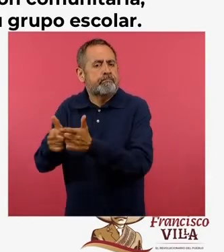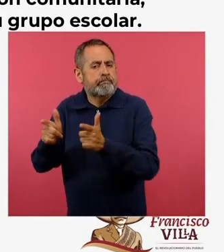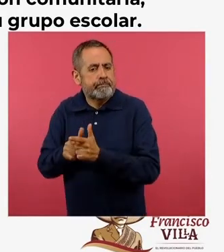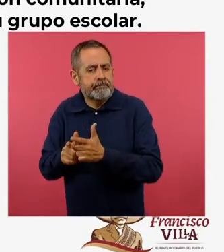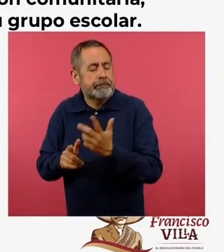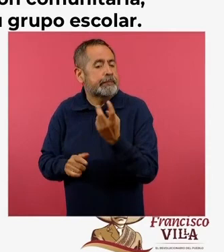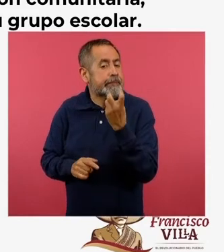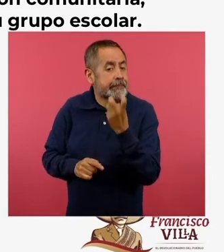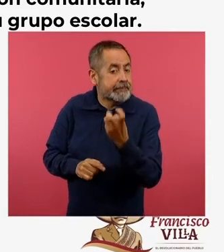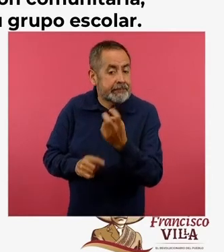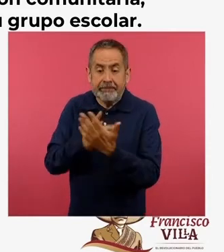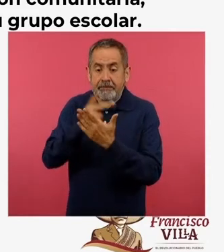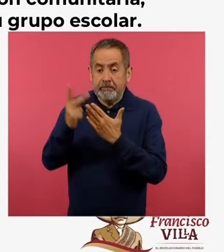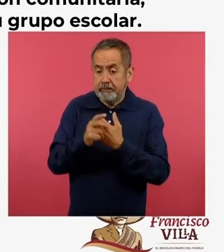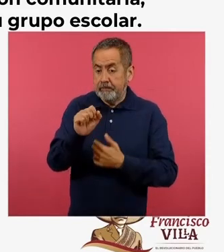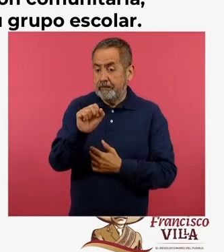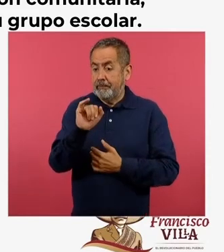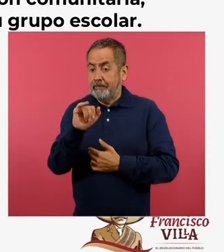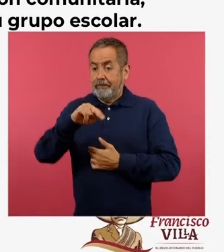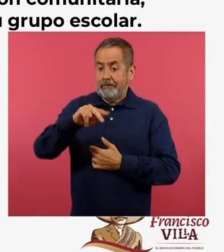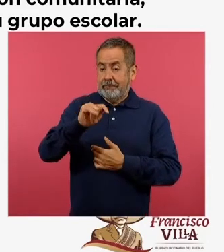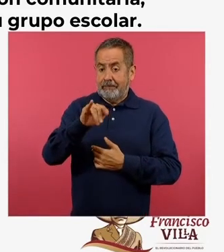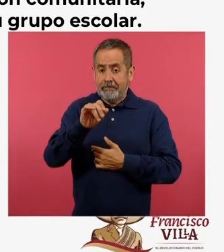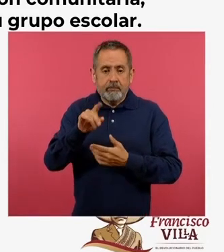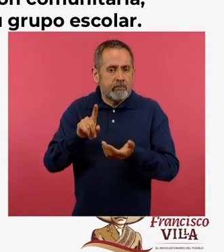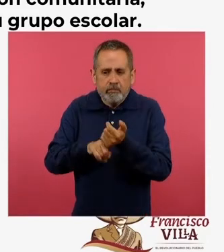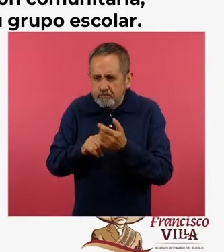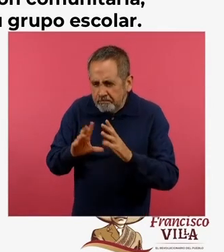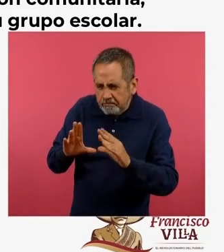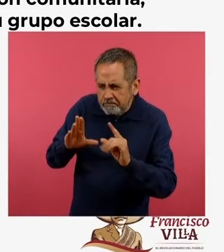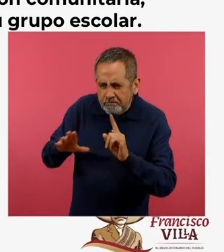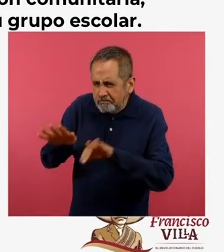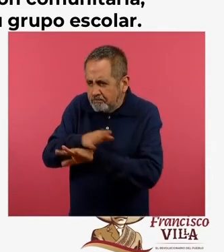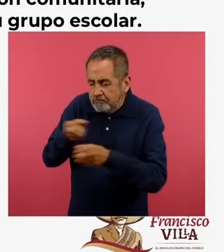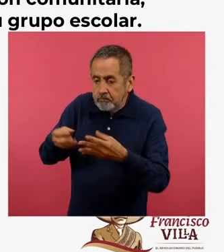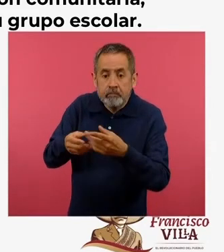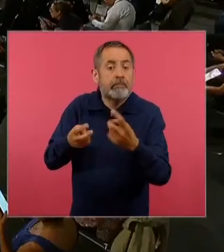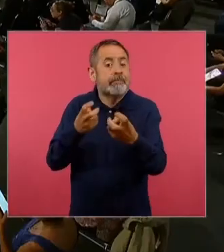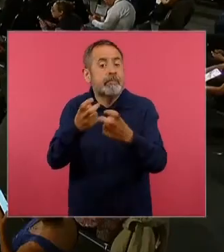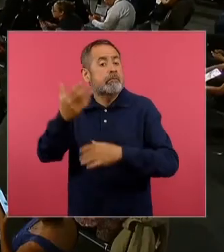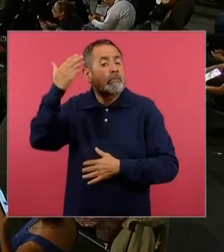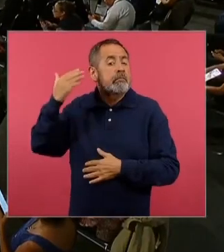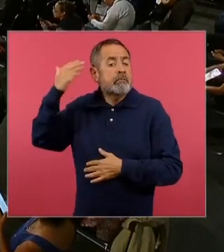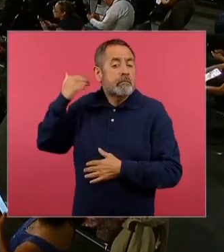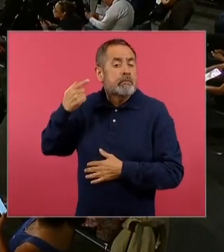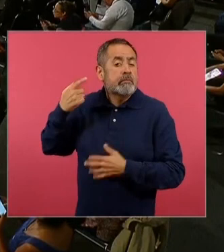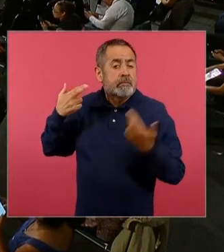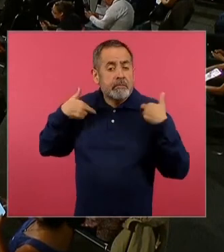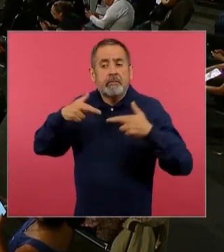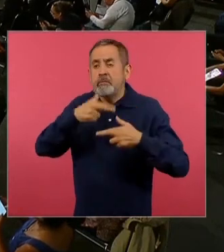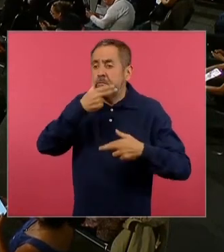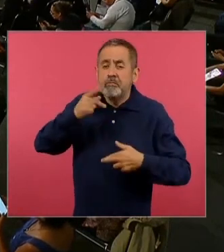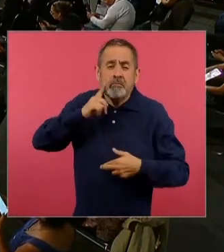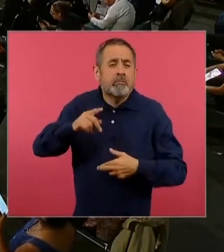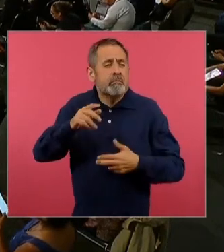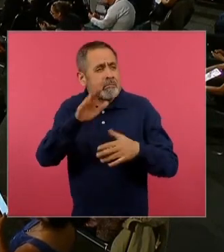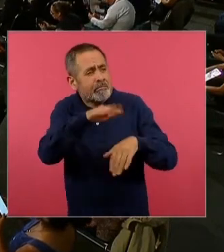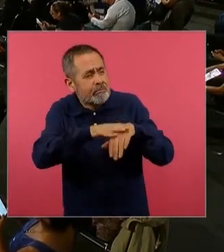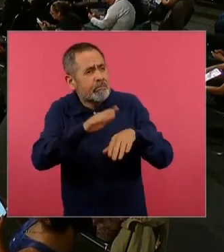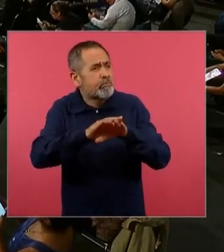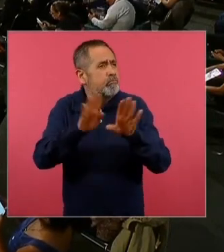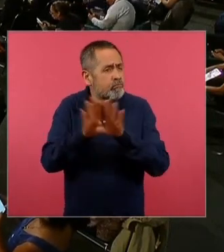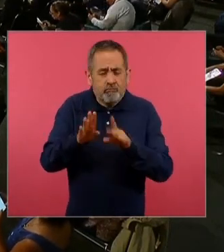la respuesta a maestras y maestros que durante muchos años estuvieron exigiendo que se tomara en cuenta